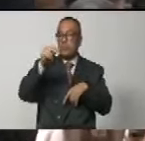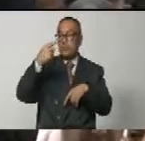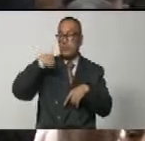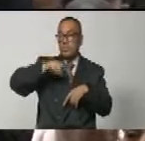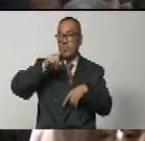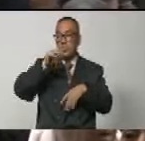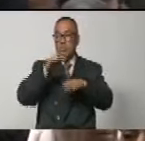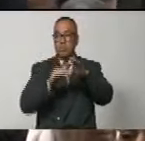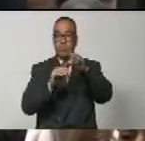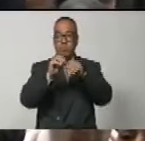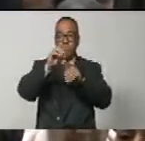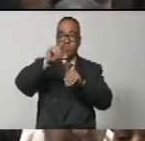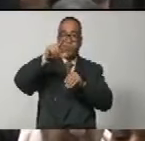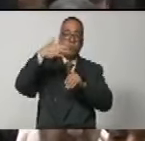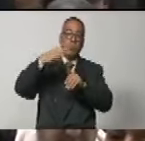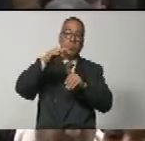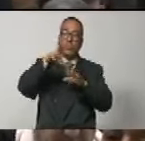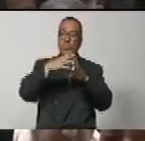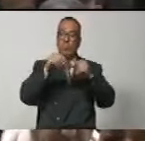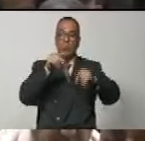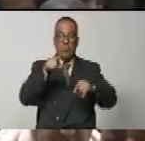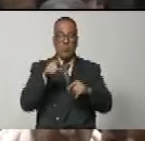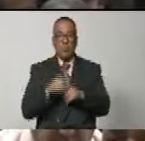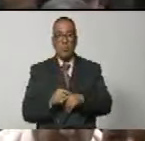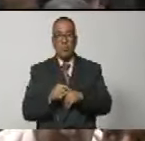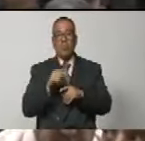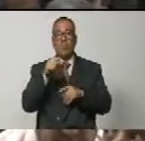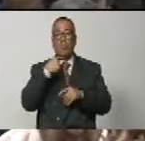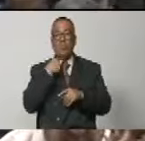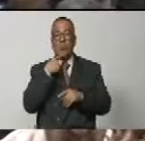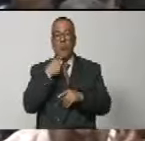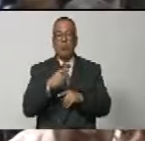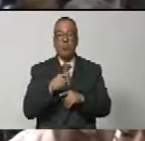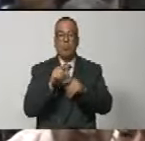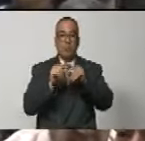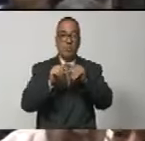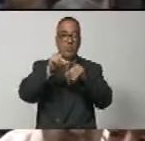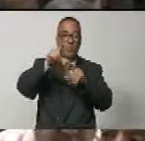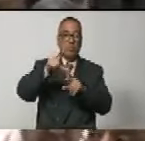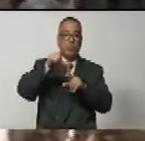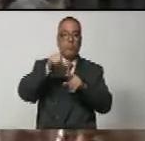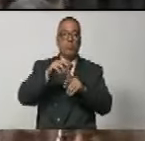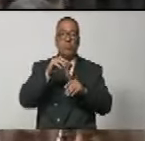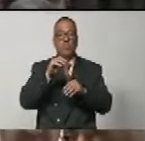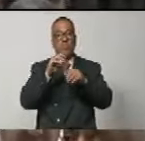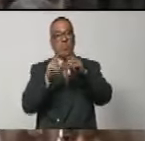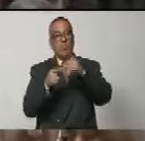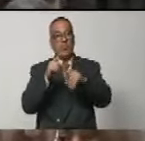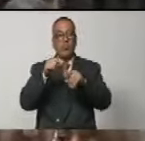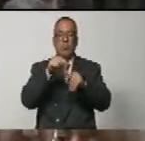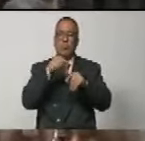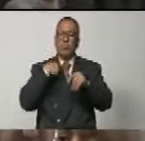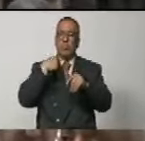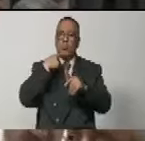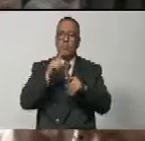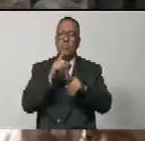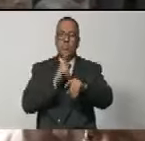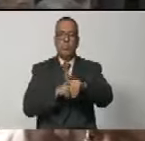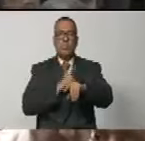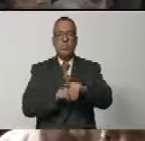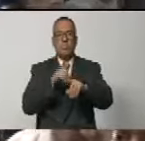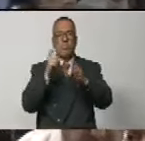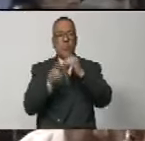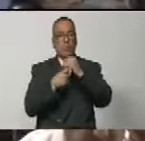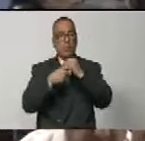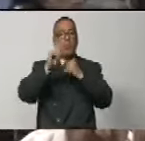esos niveles inflacionarios a nivel acumulado. Y lo que se llama la inflación anualizada, y no quiero caer en una situación